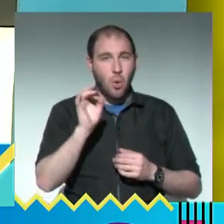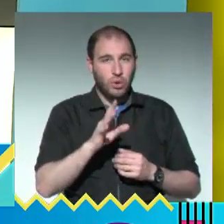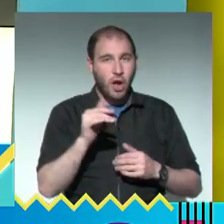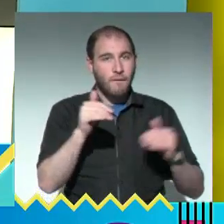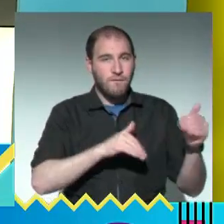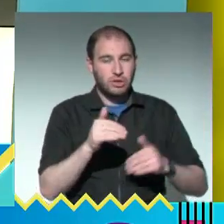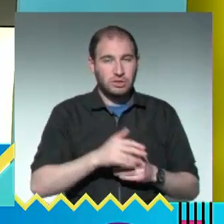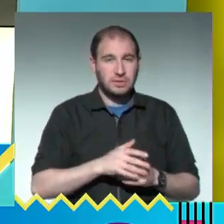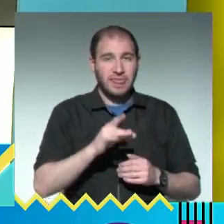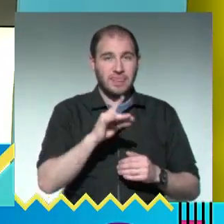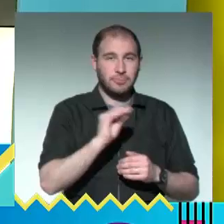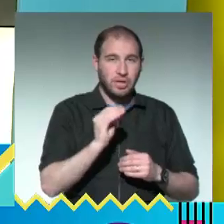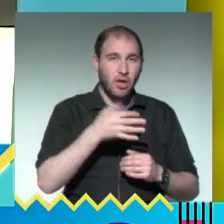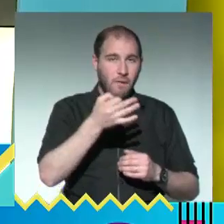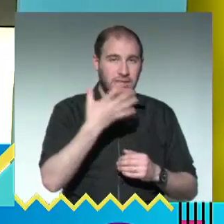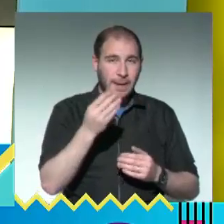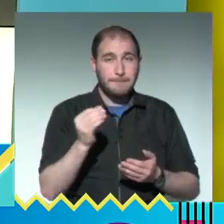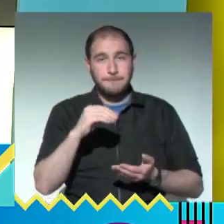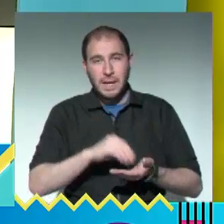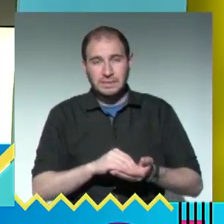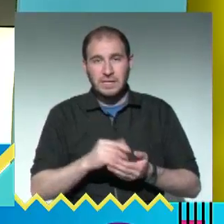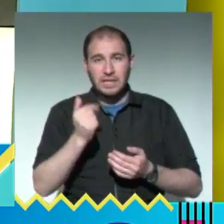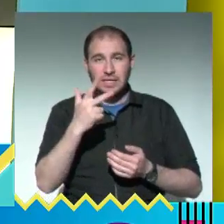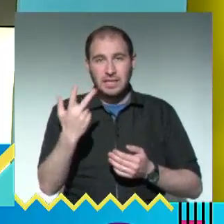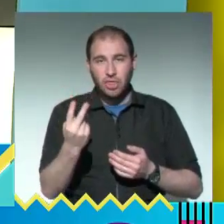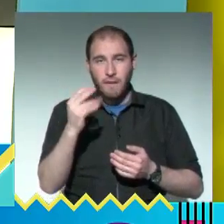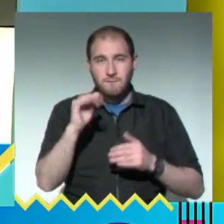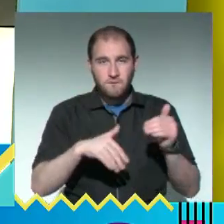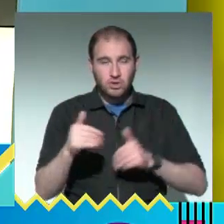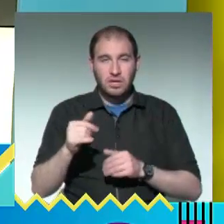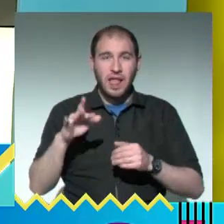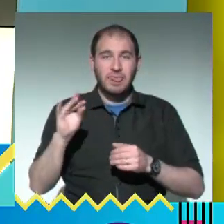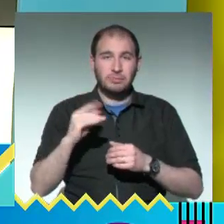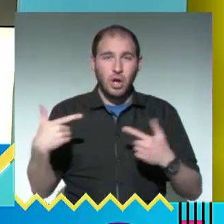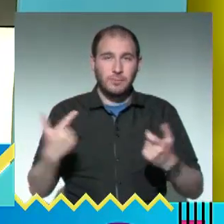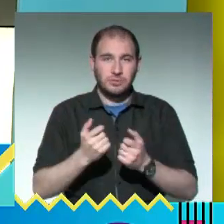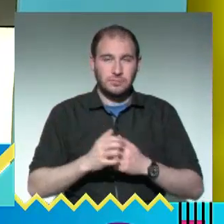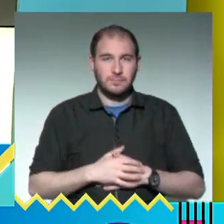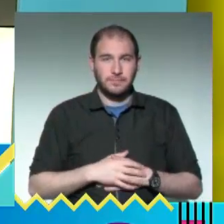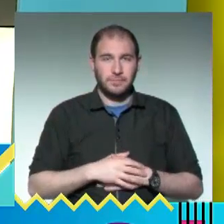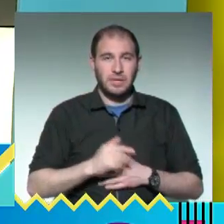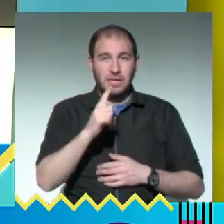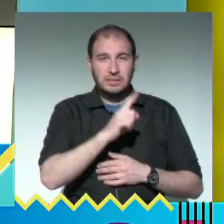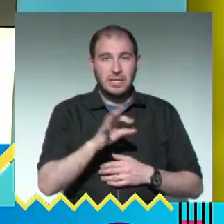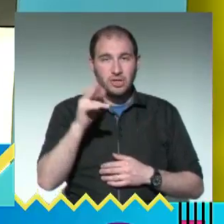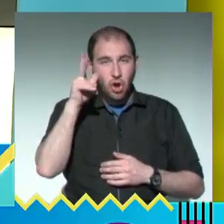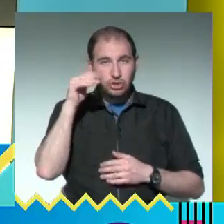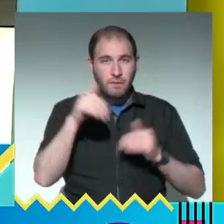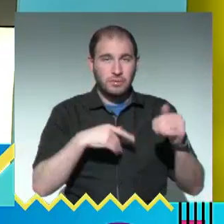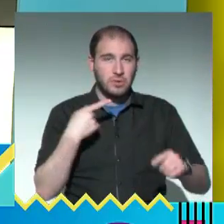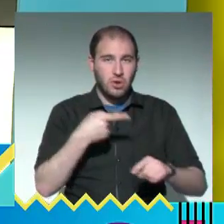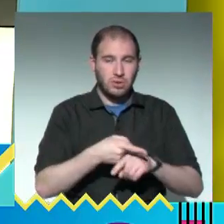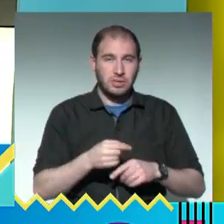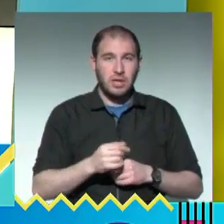los votos de los diputados oficialistas, sino también 32 votos de diputados opositores. 108 votos en